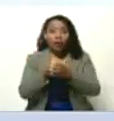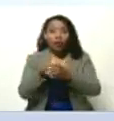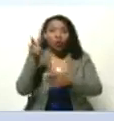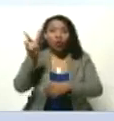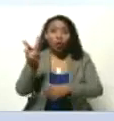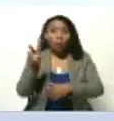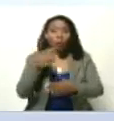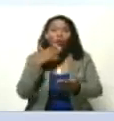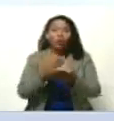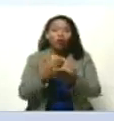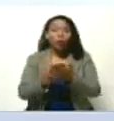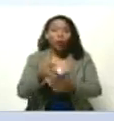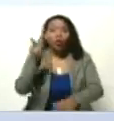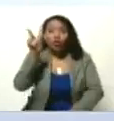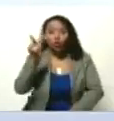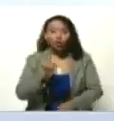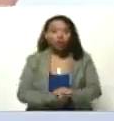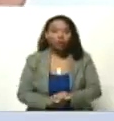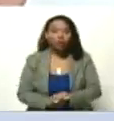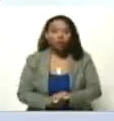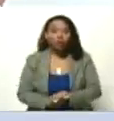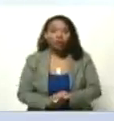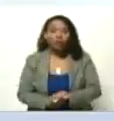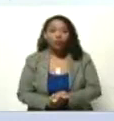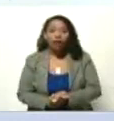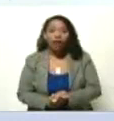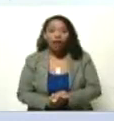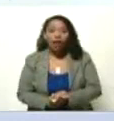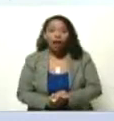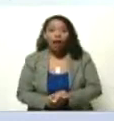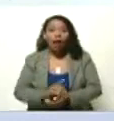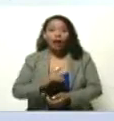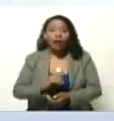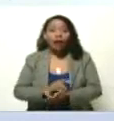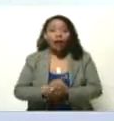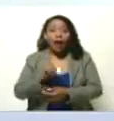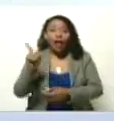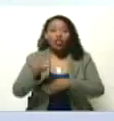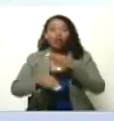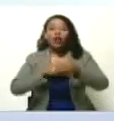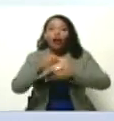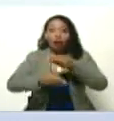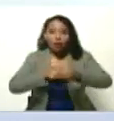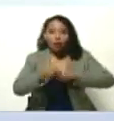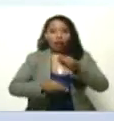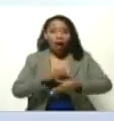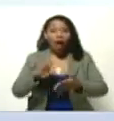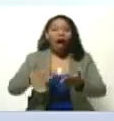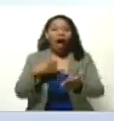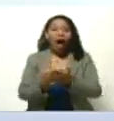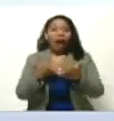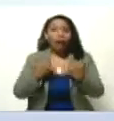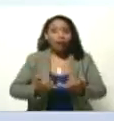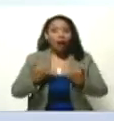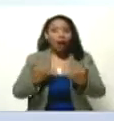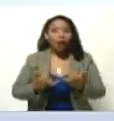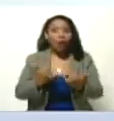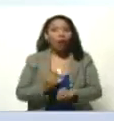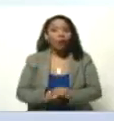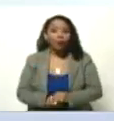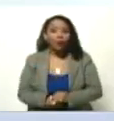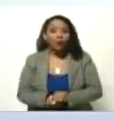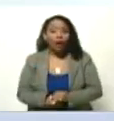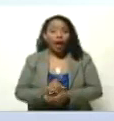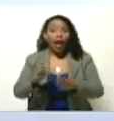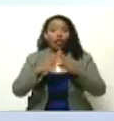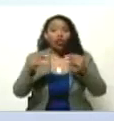dos, postulamos 2. 2. Claro, ¿no? ¿Eso qué hace? Tenemos nosotros hasta ahora 70 municipios en